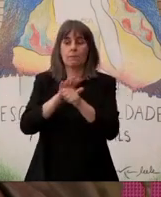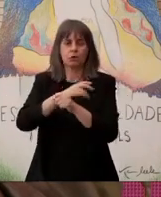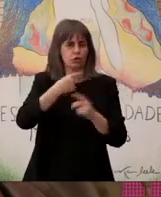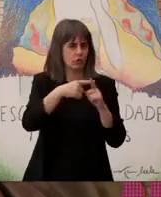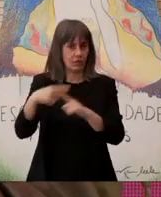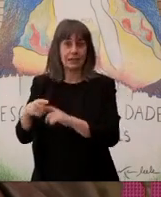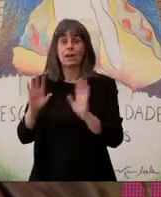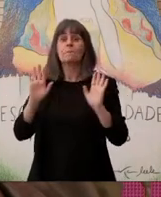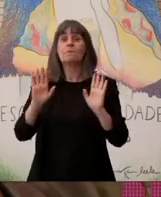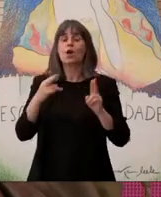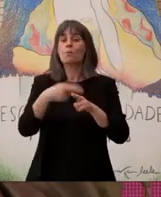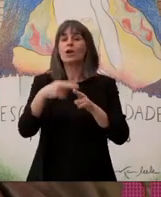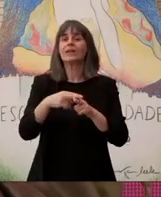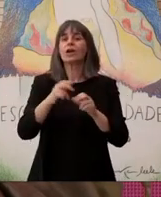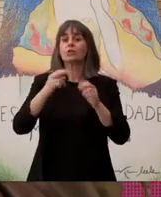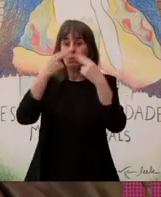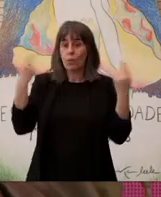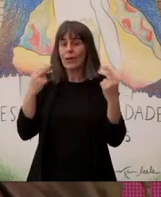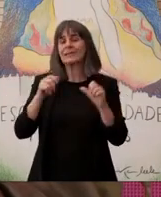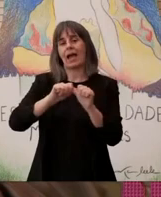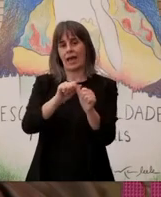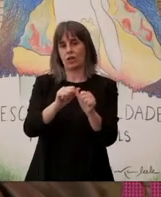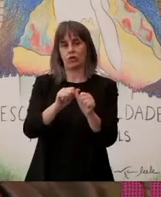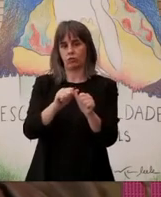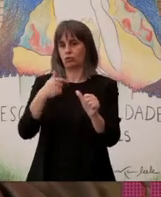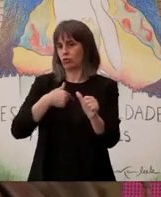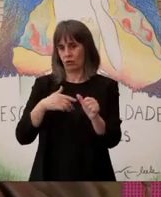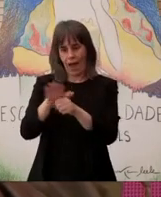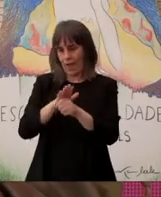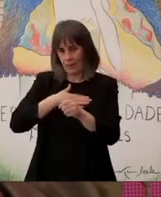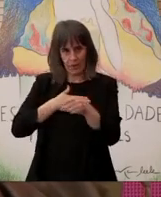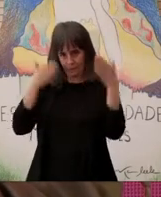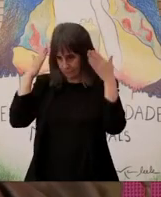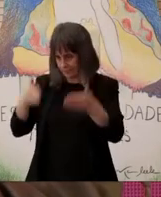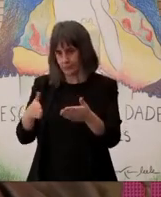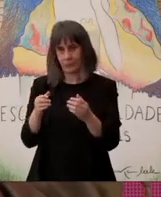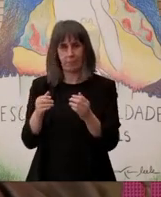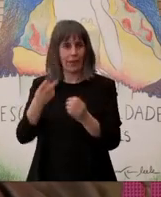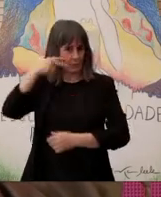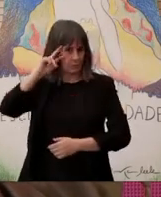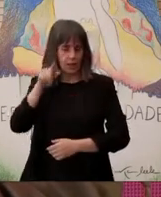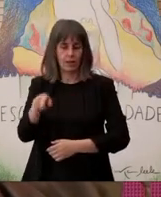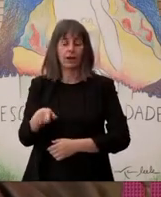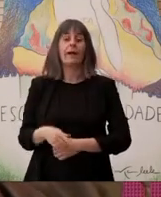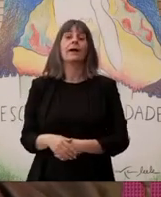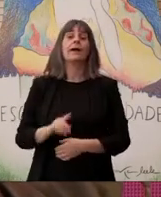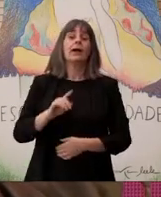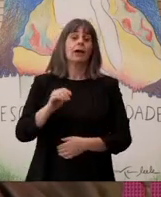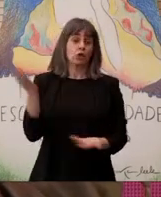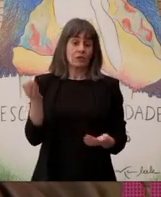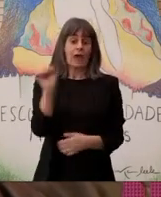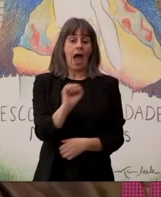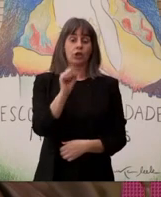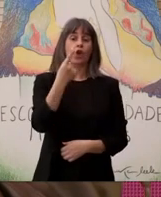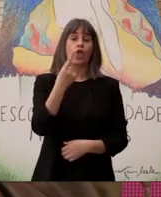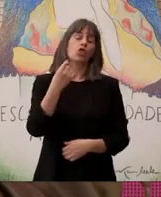de políticas públicas de género del de siempre es decir área de especialización 2014 en Santiago